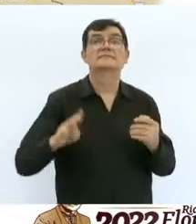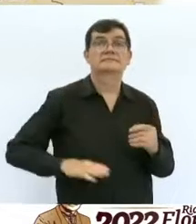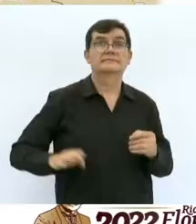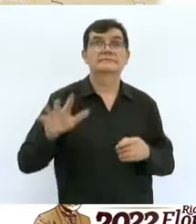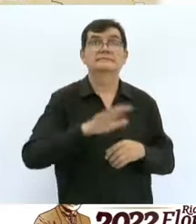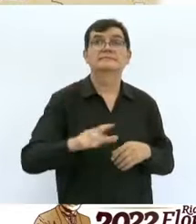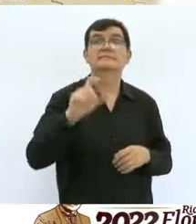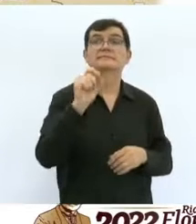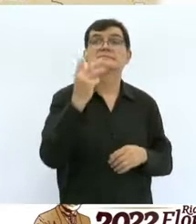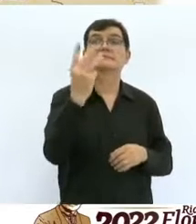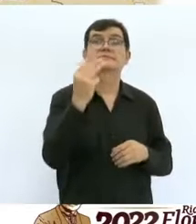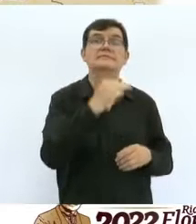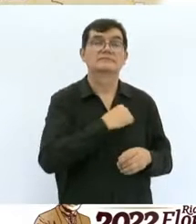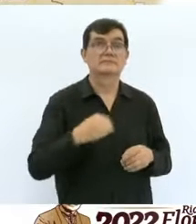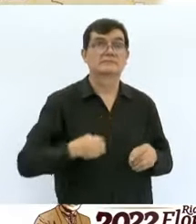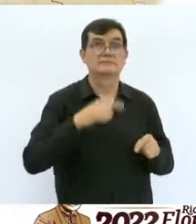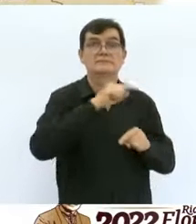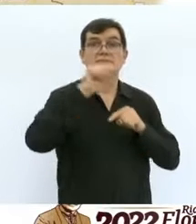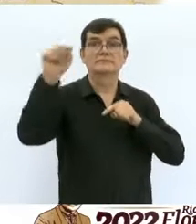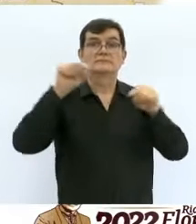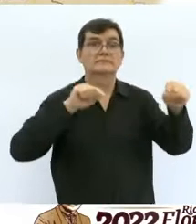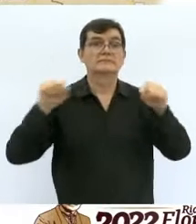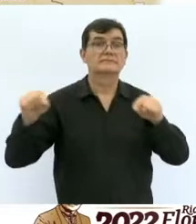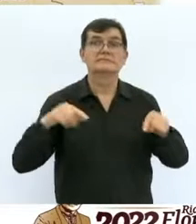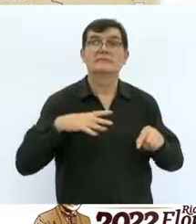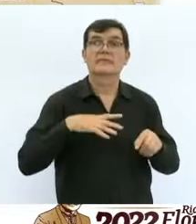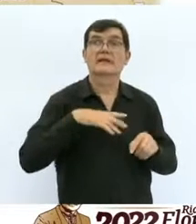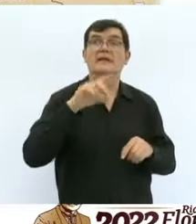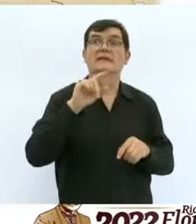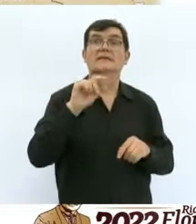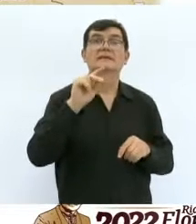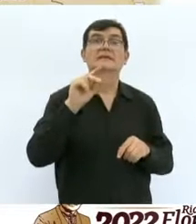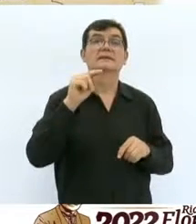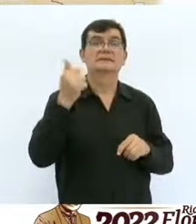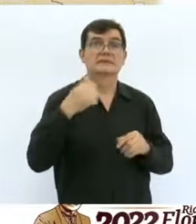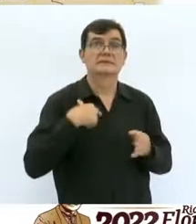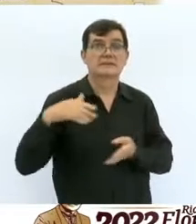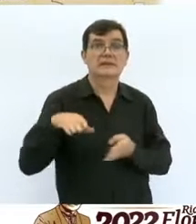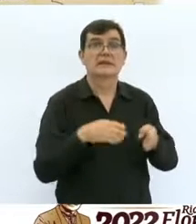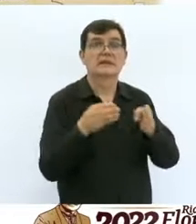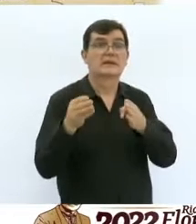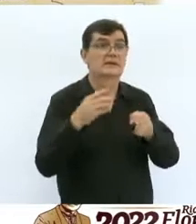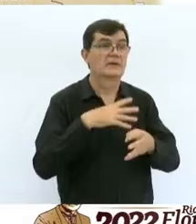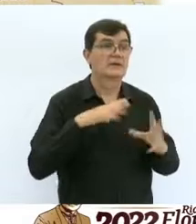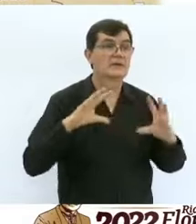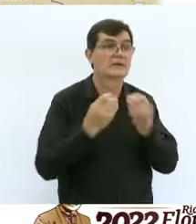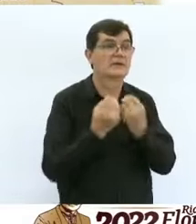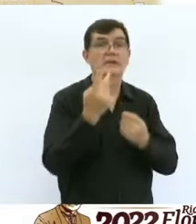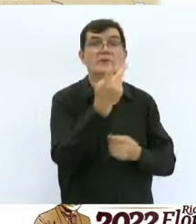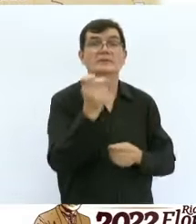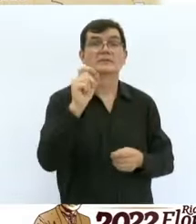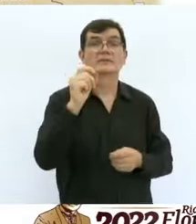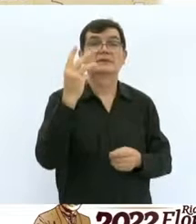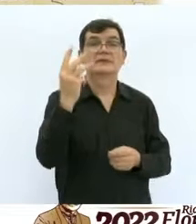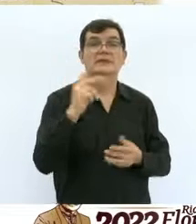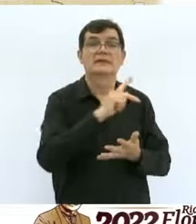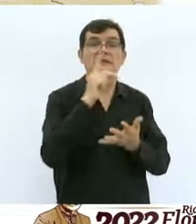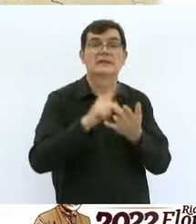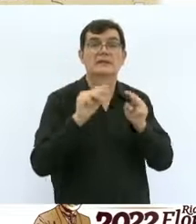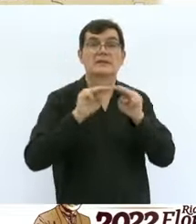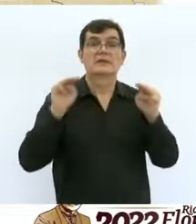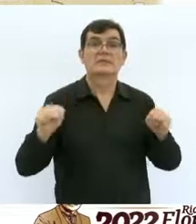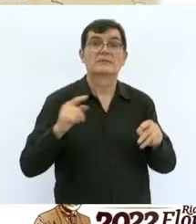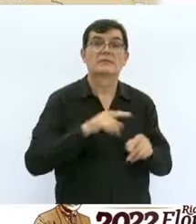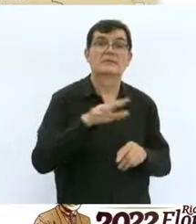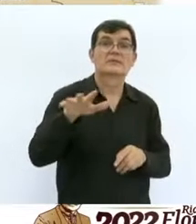23 municipios en la construcción de 66 caminos que totalizan 200 21.3 kilómetros para